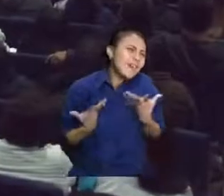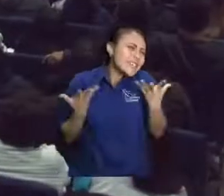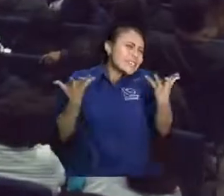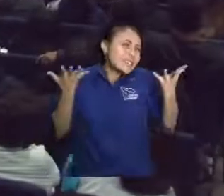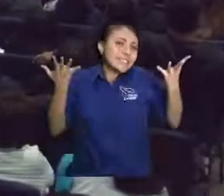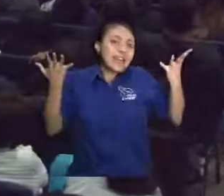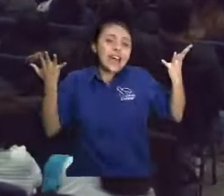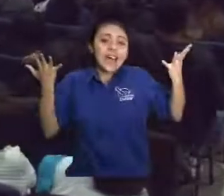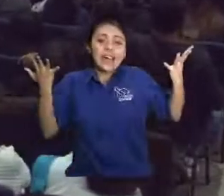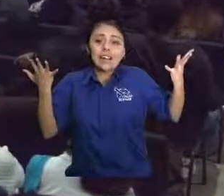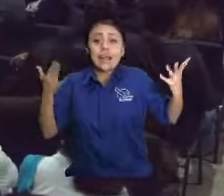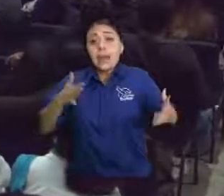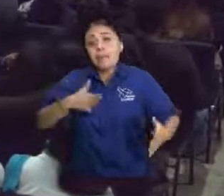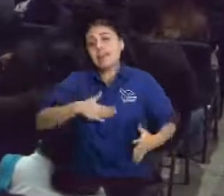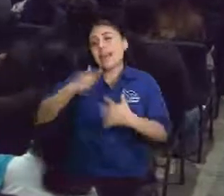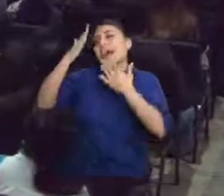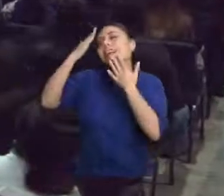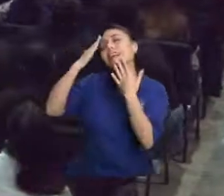soy